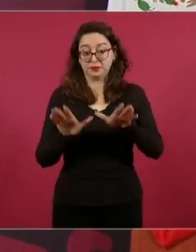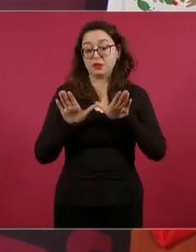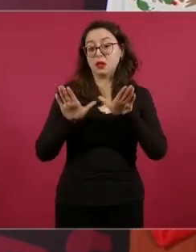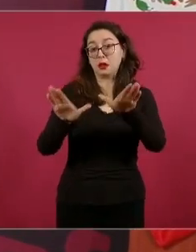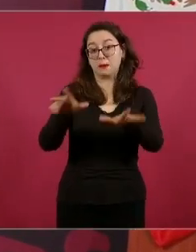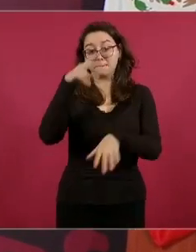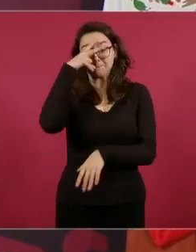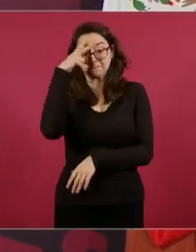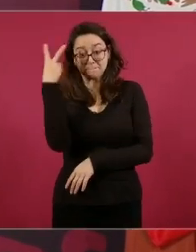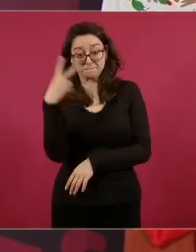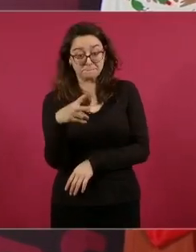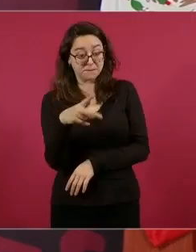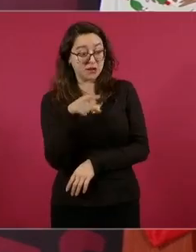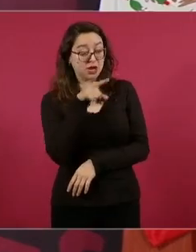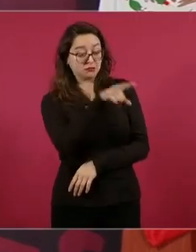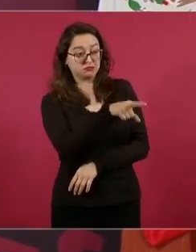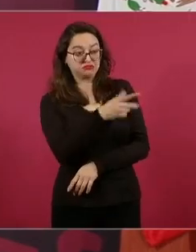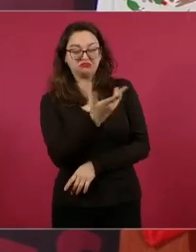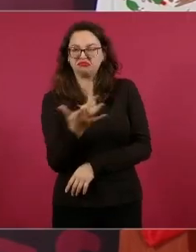gusta mucho,